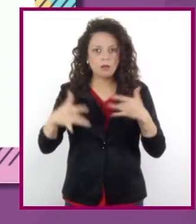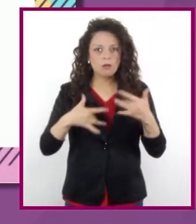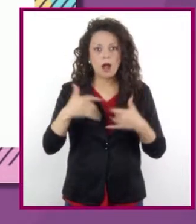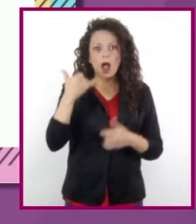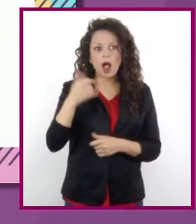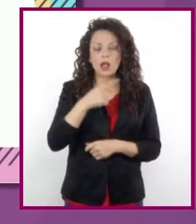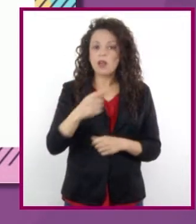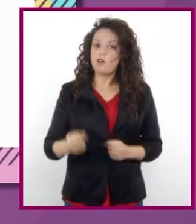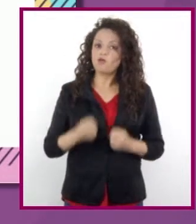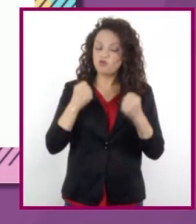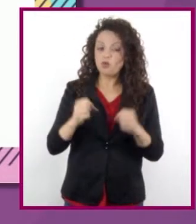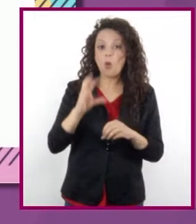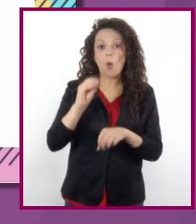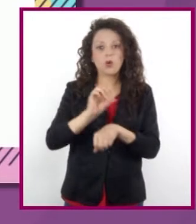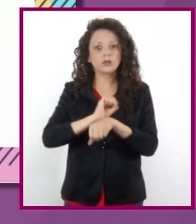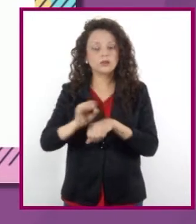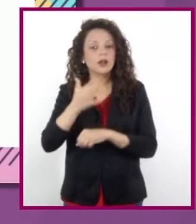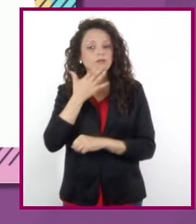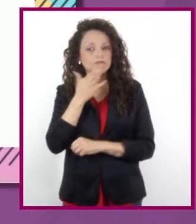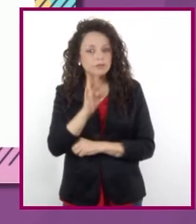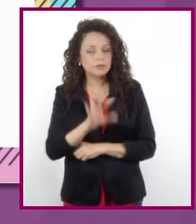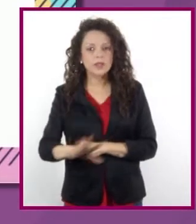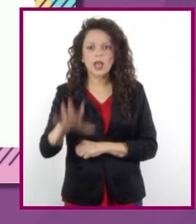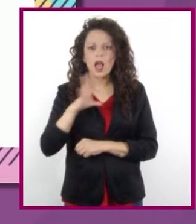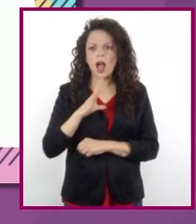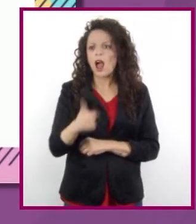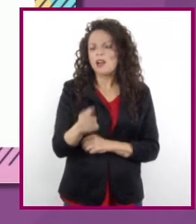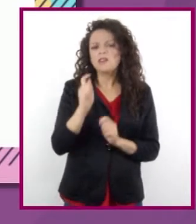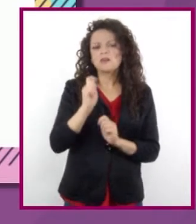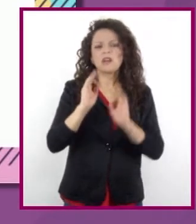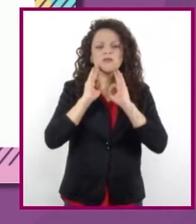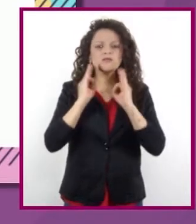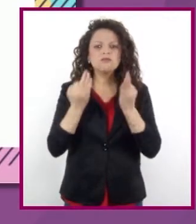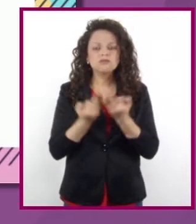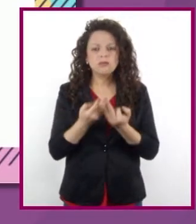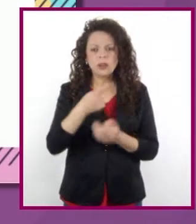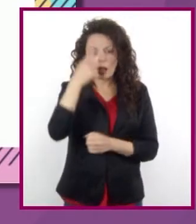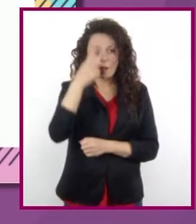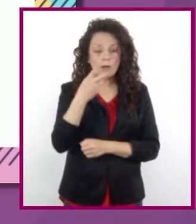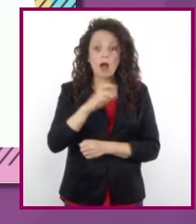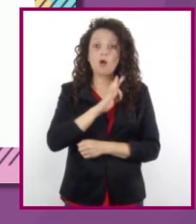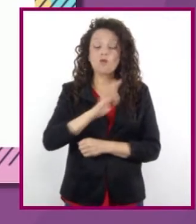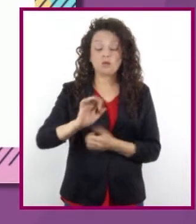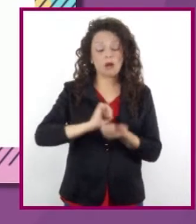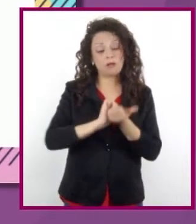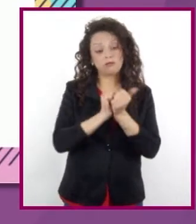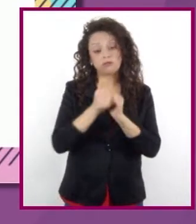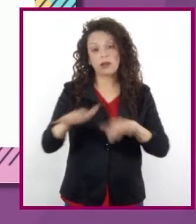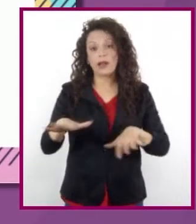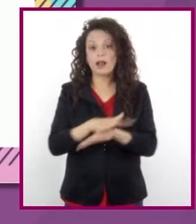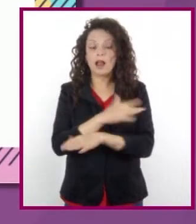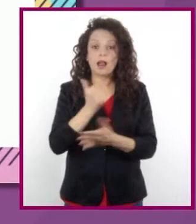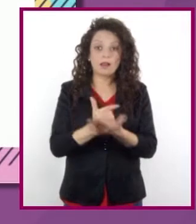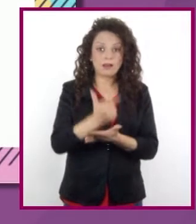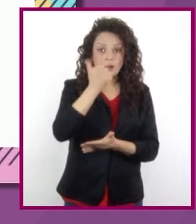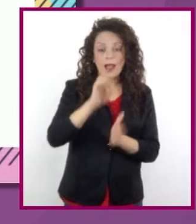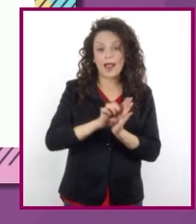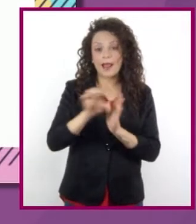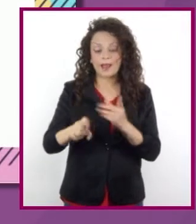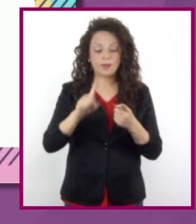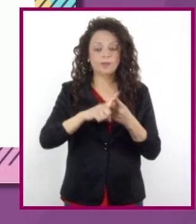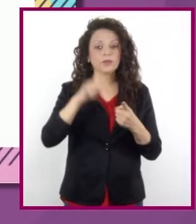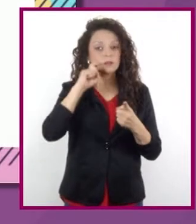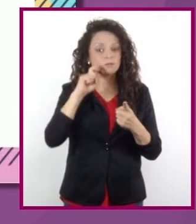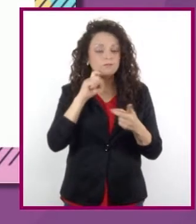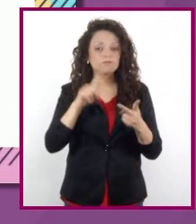de los mismos. Existen factores que ayudan a que éste se torne grave, como la edad, el